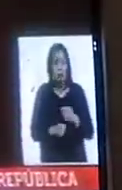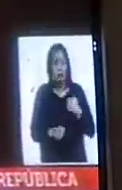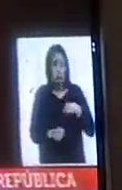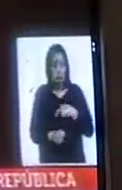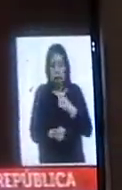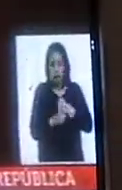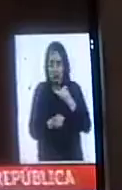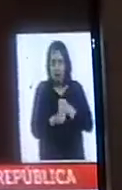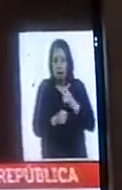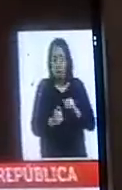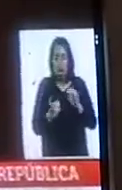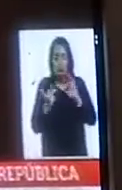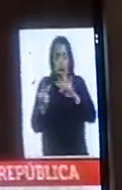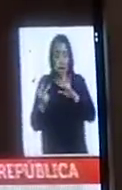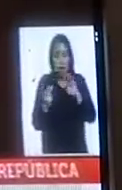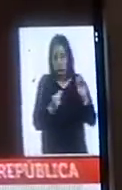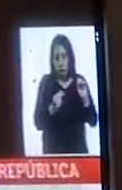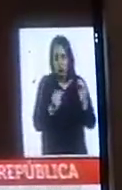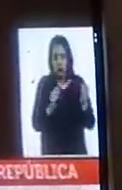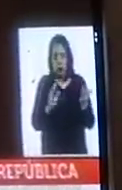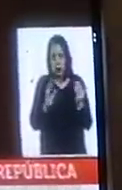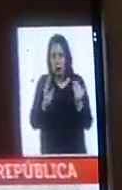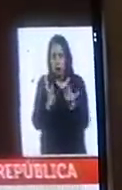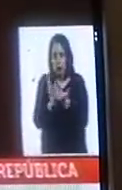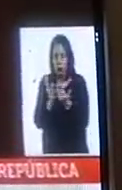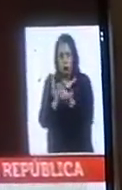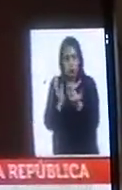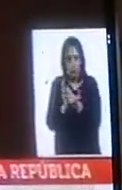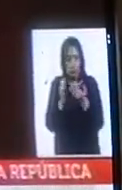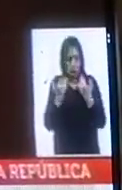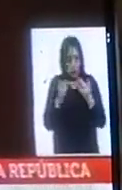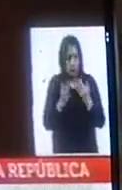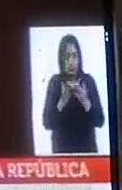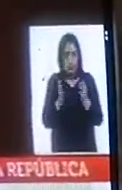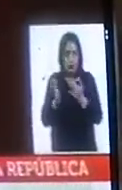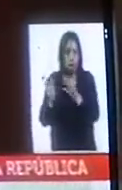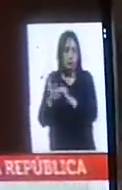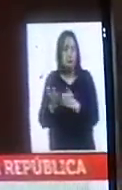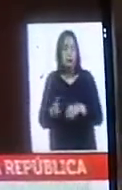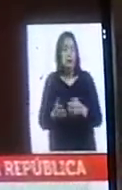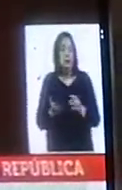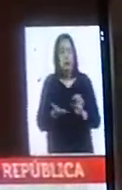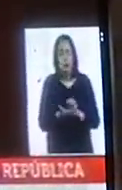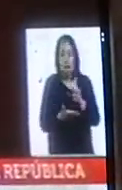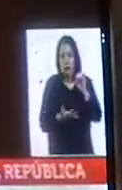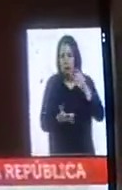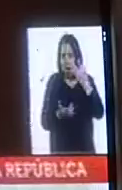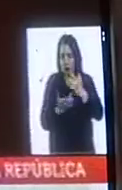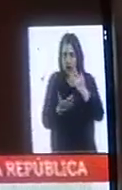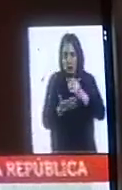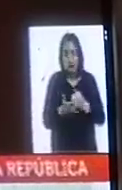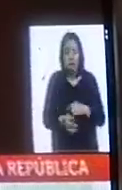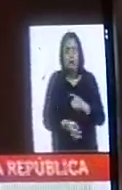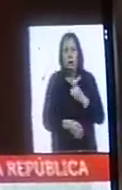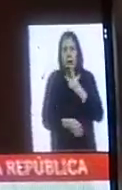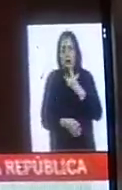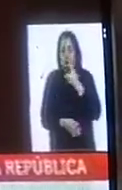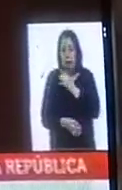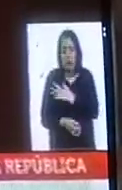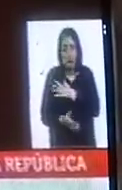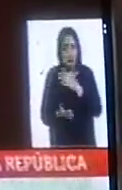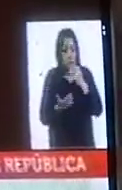haremos en 800 instituciones educativas habilitadas para la educación técnica la secundaria técnica